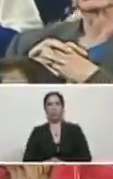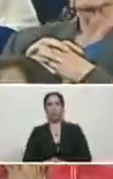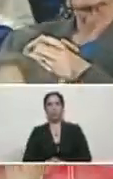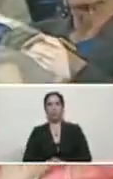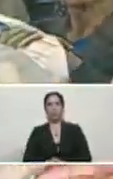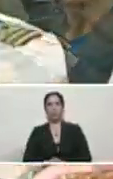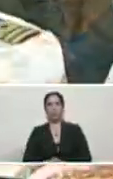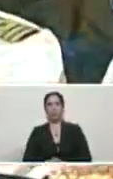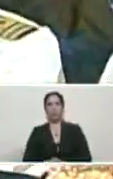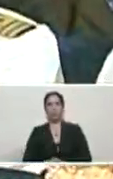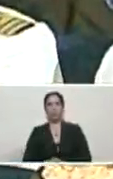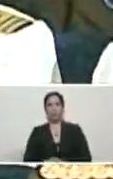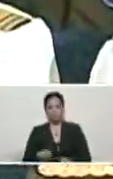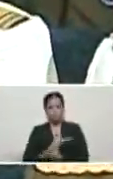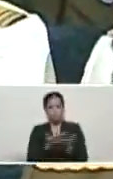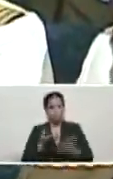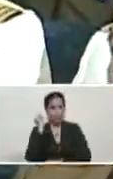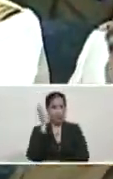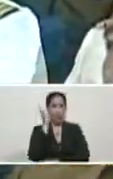Así que este es un acto histórico